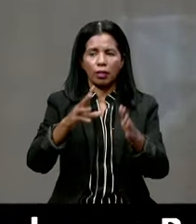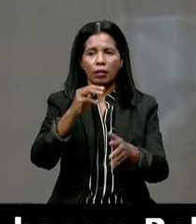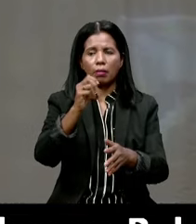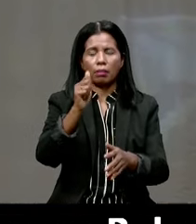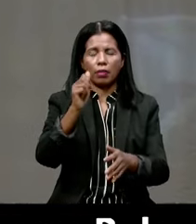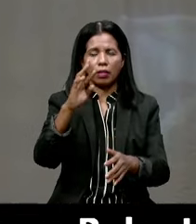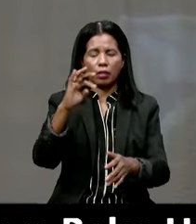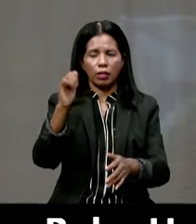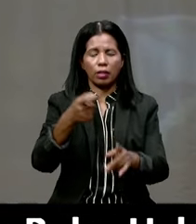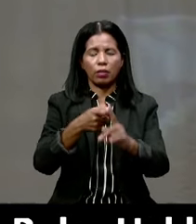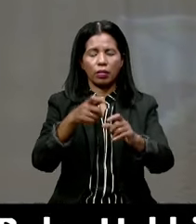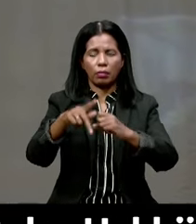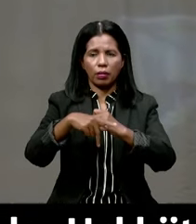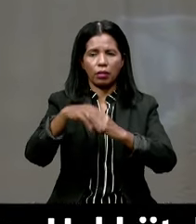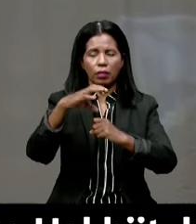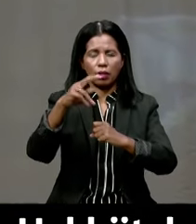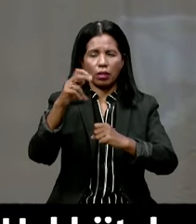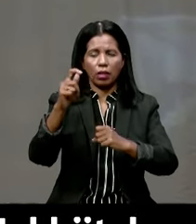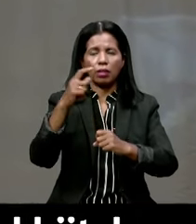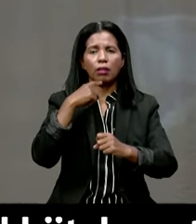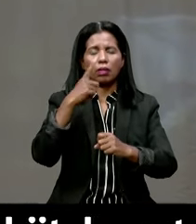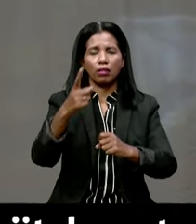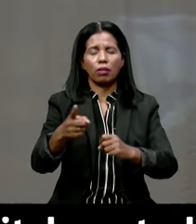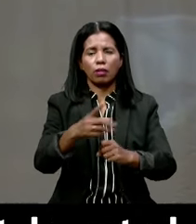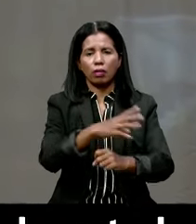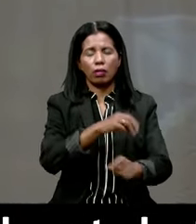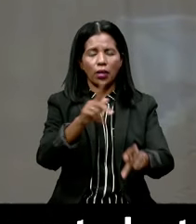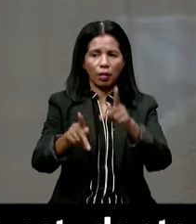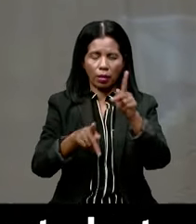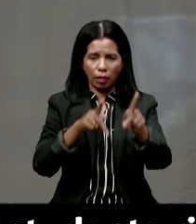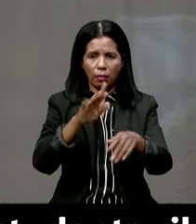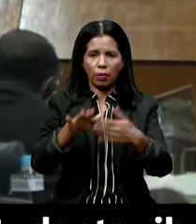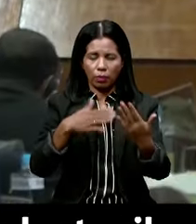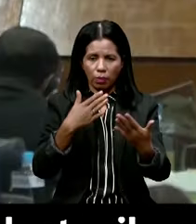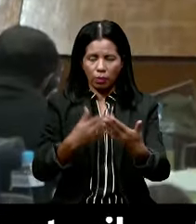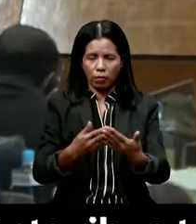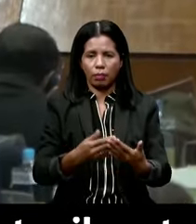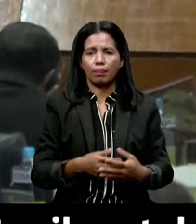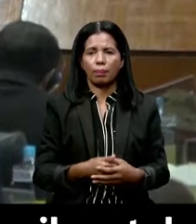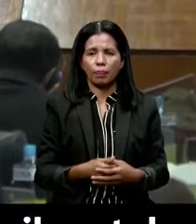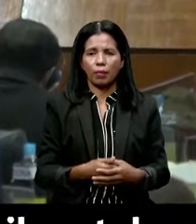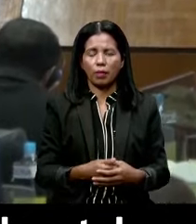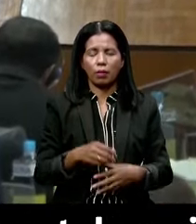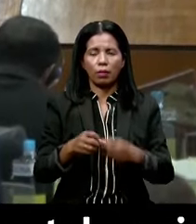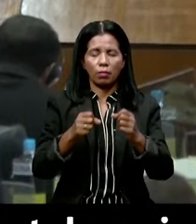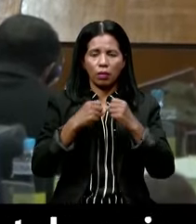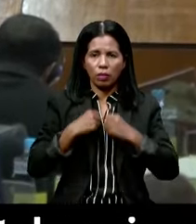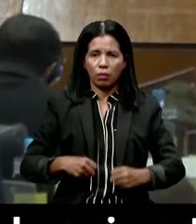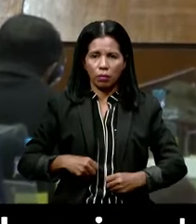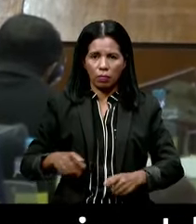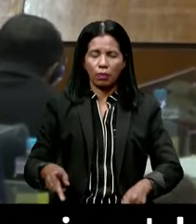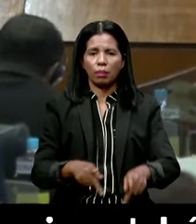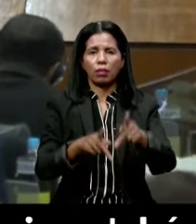Barreto, husi bancada Senar T, lamenta tebe so acto comunidad Nian ne. Tamba fu impacto pa saúde pública no